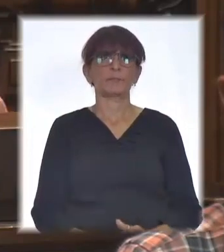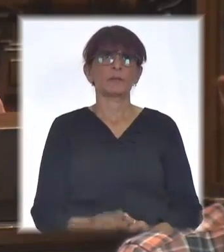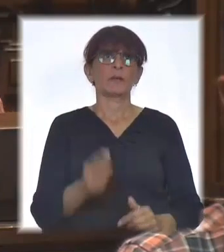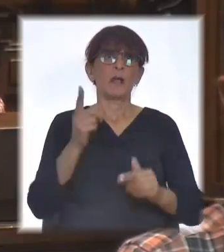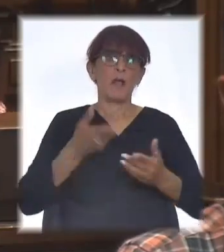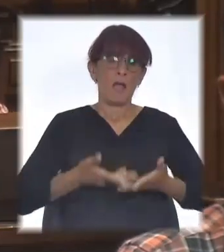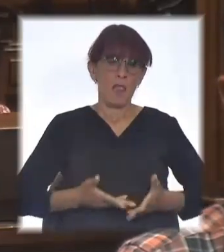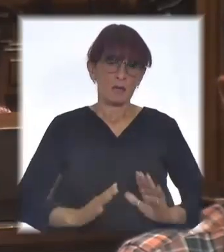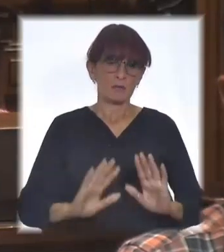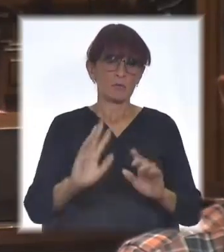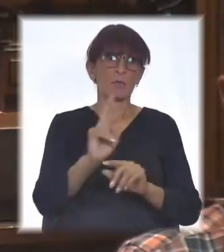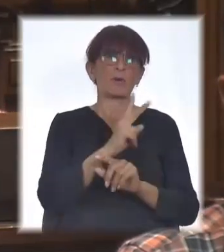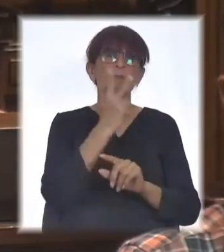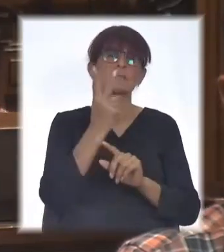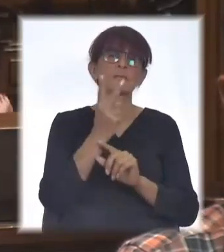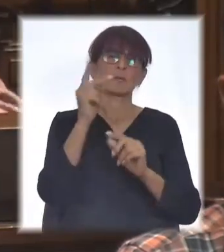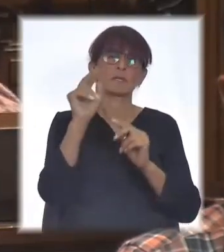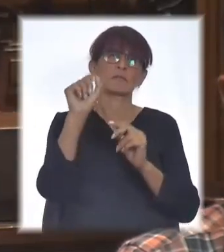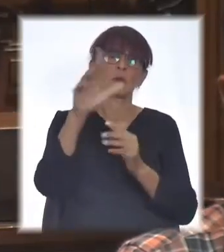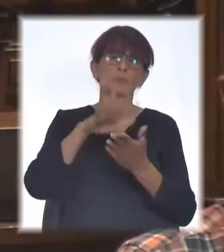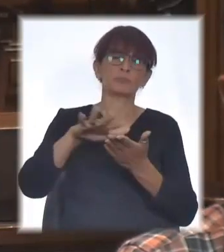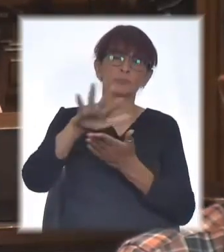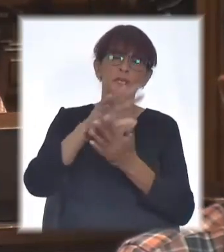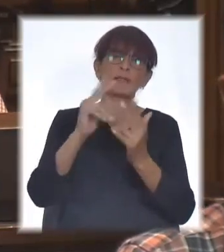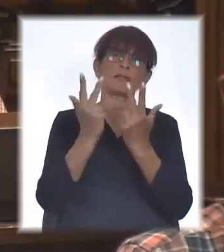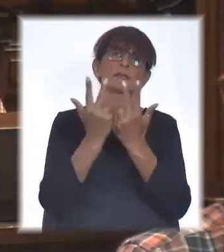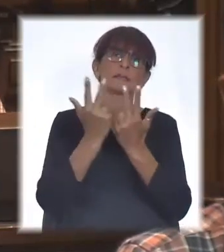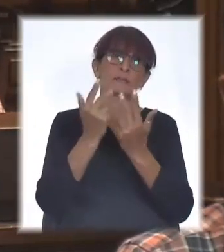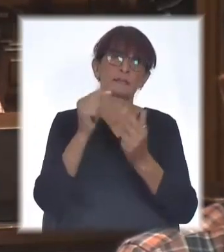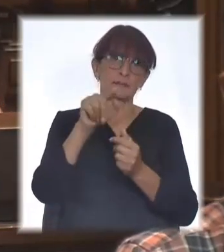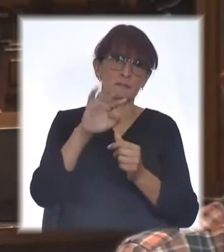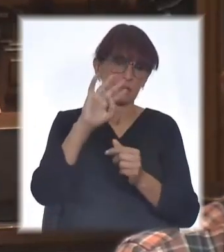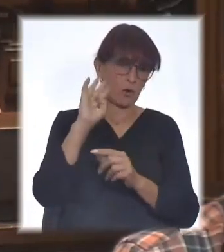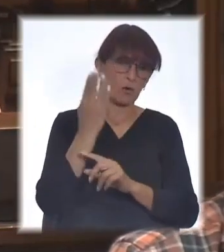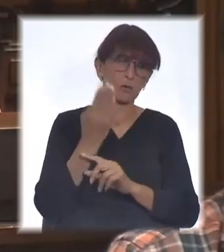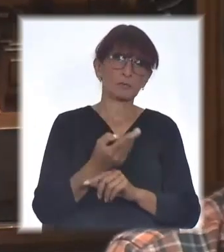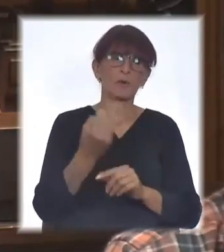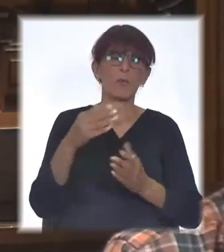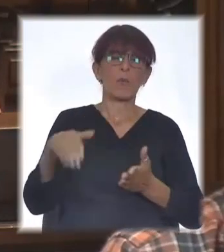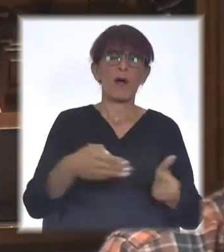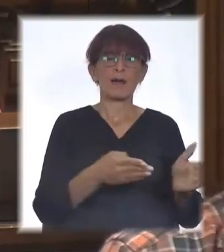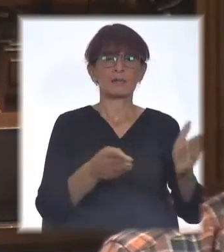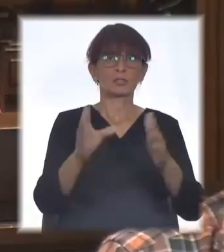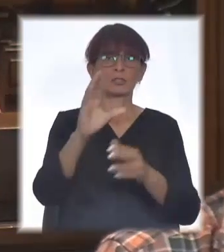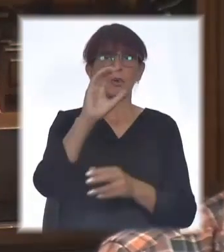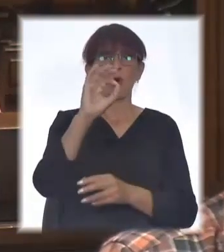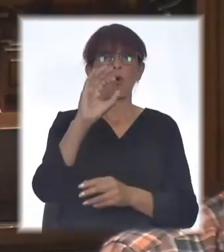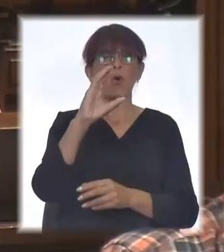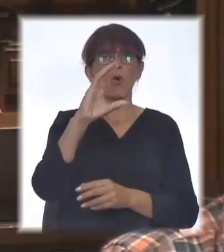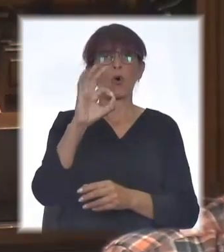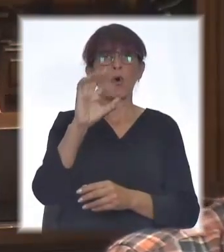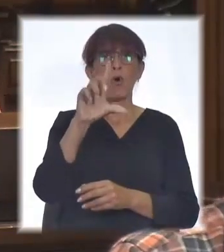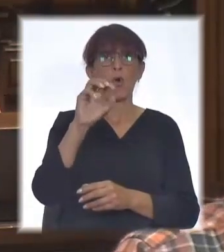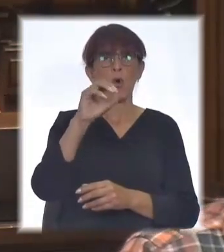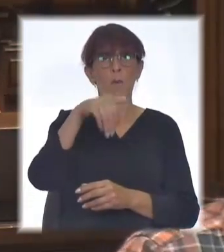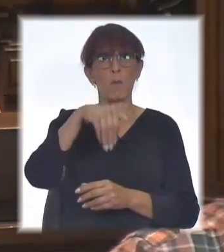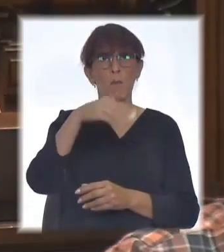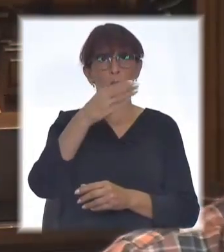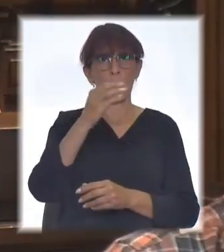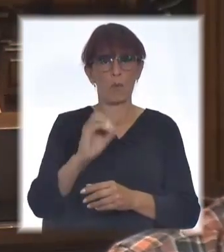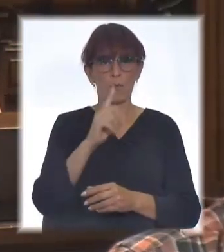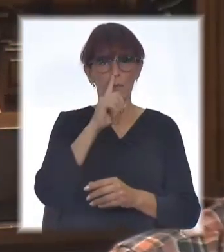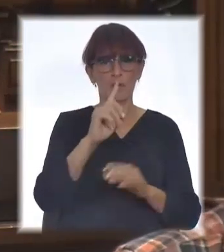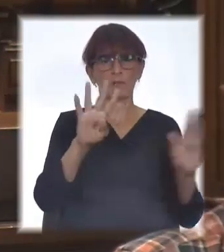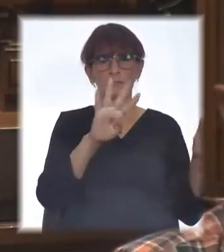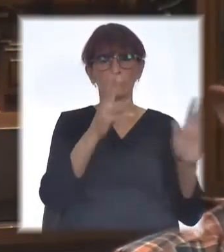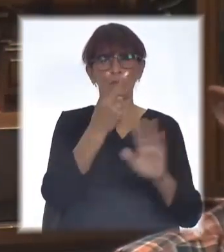nació en la segunda sesión de 33 en un paraje conocido como costas del arroyo porongos un 9 de febrero de 1920